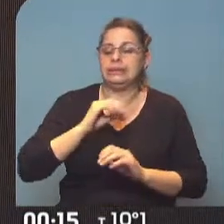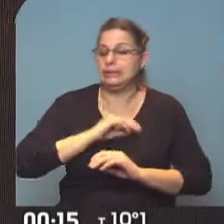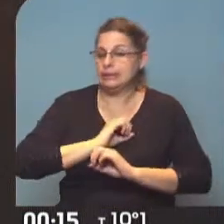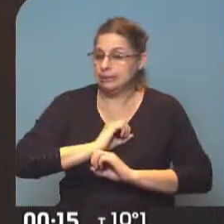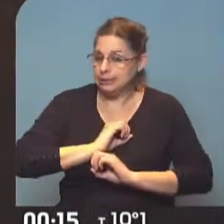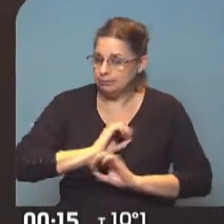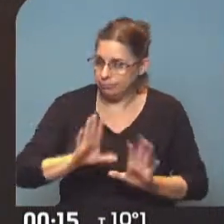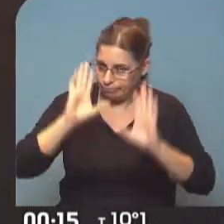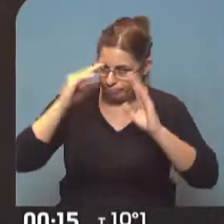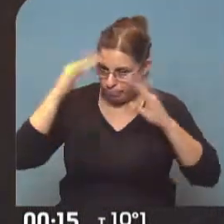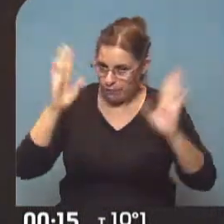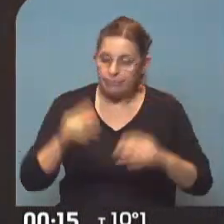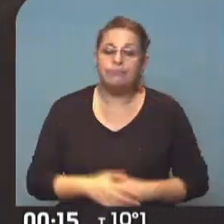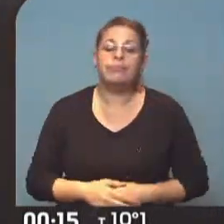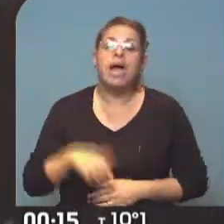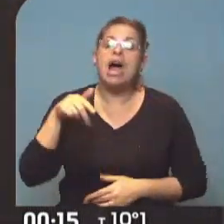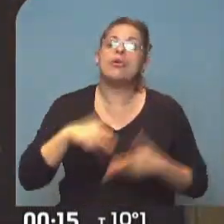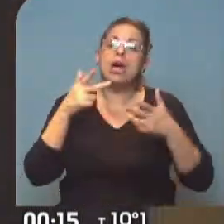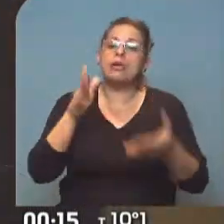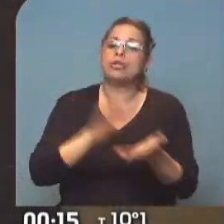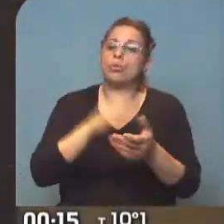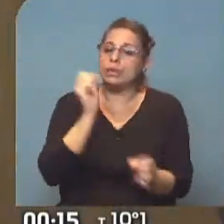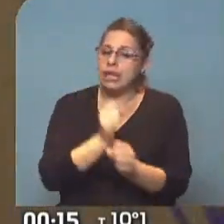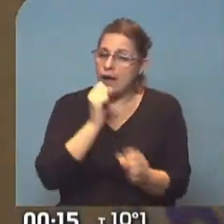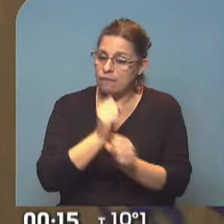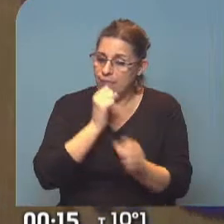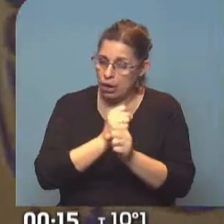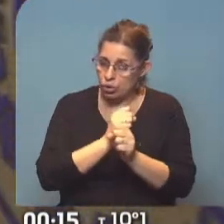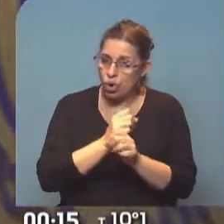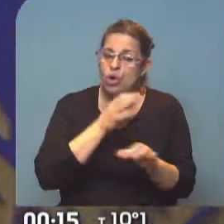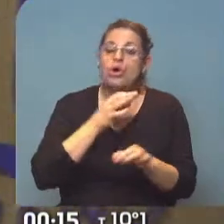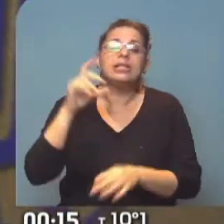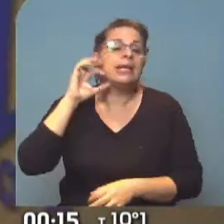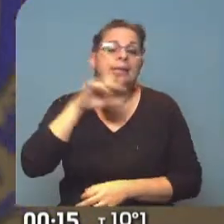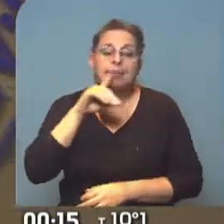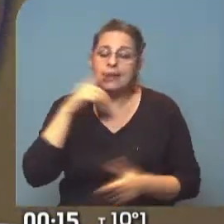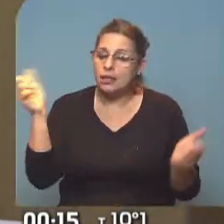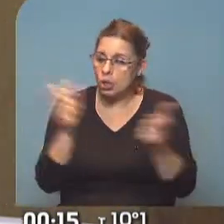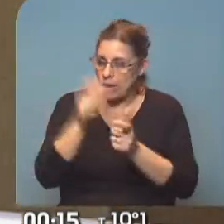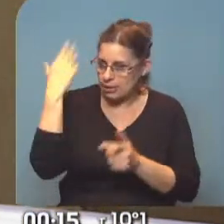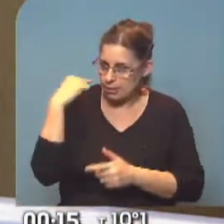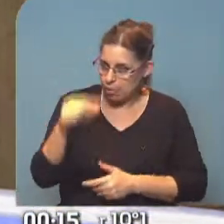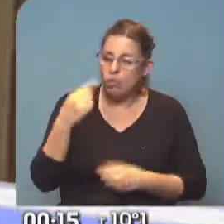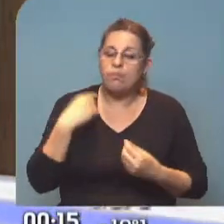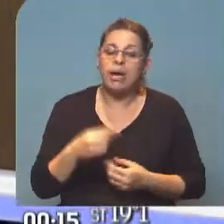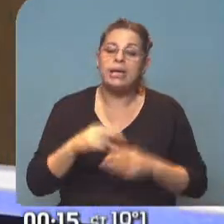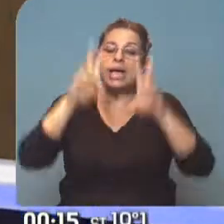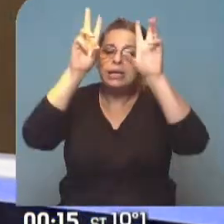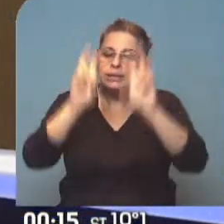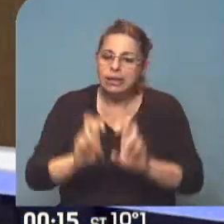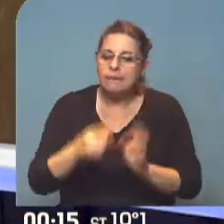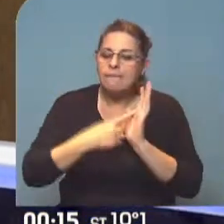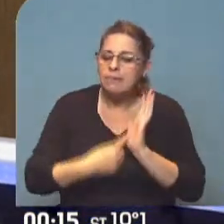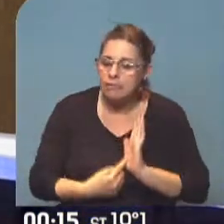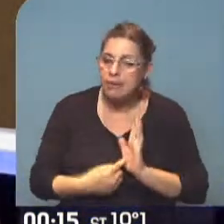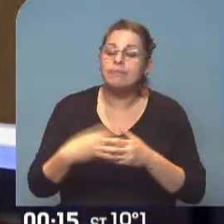Bueno, vamos a hablar del trabajo, de la Argentina, porque la cúpula, el Consejo Directivo de la CGT, se reunió hace algunas horas para definir el temario del tema